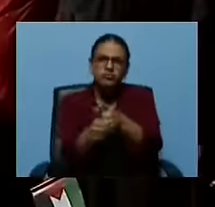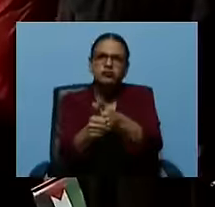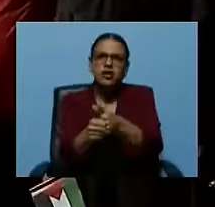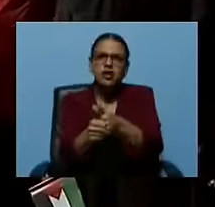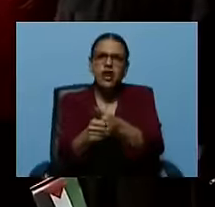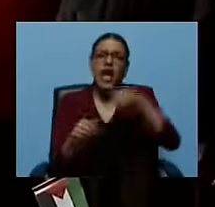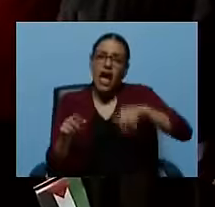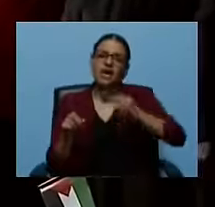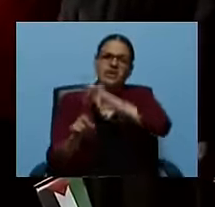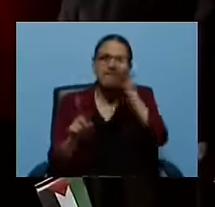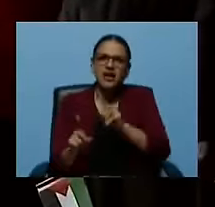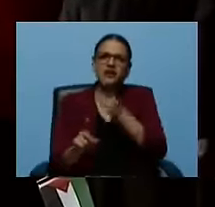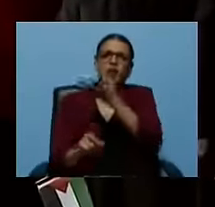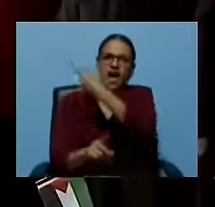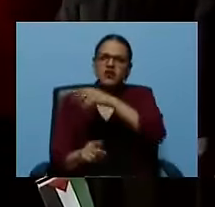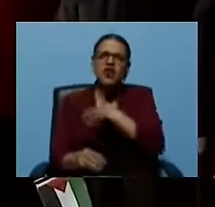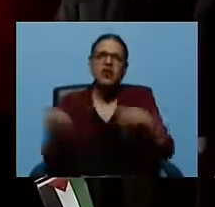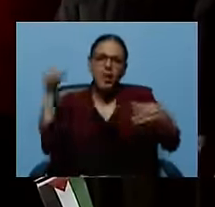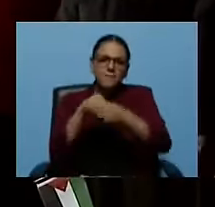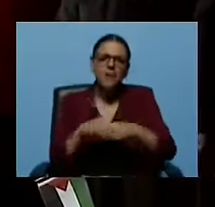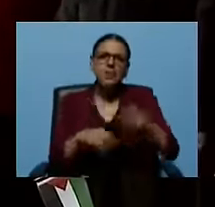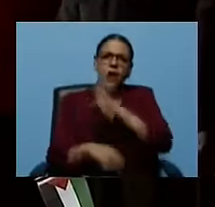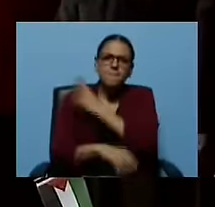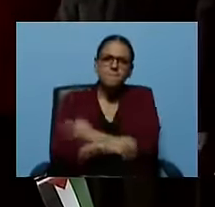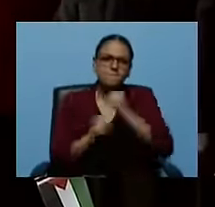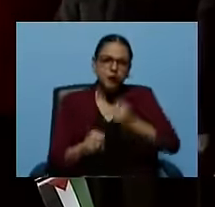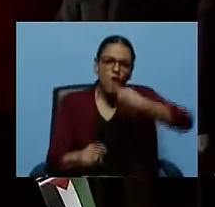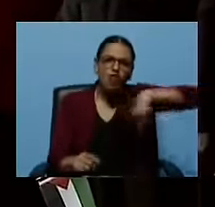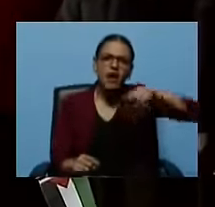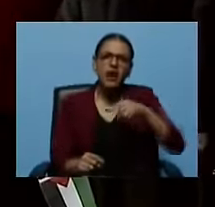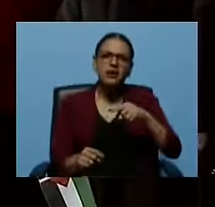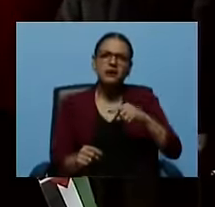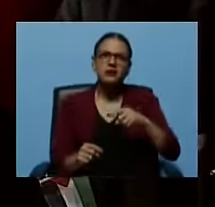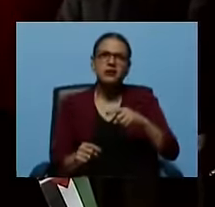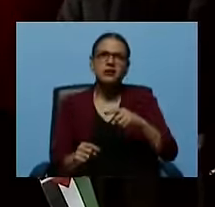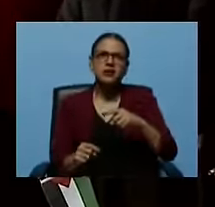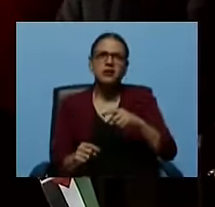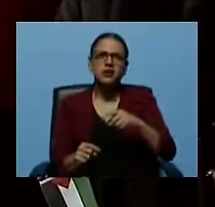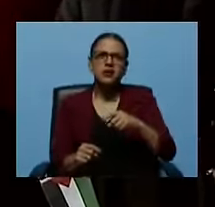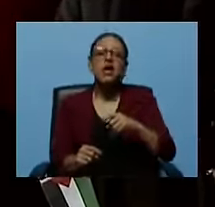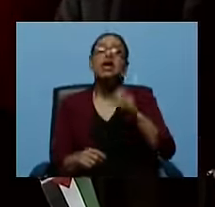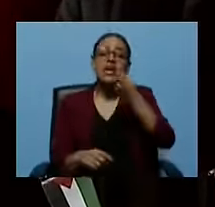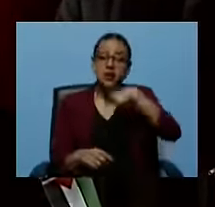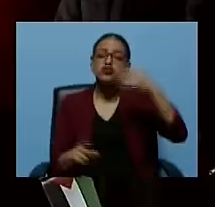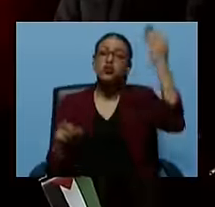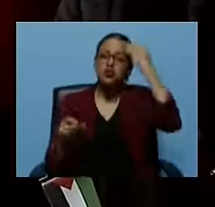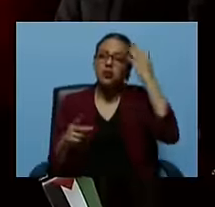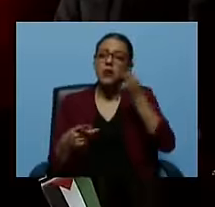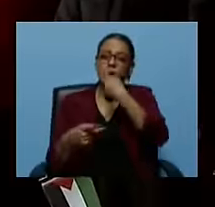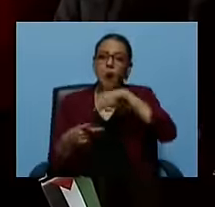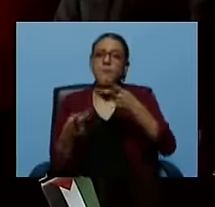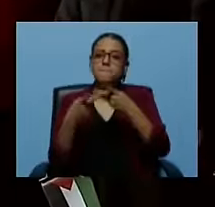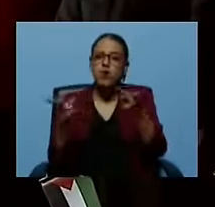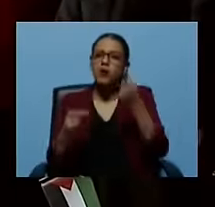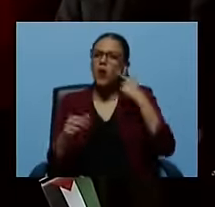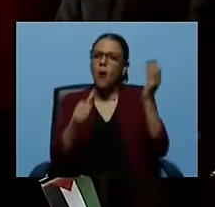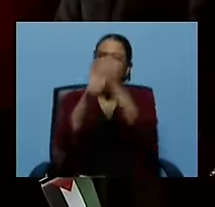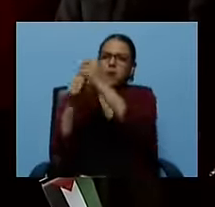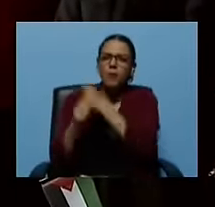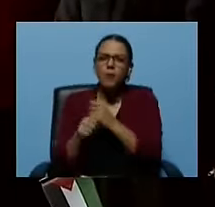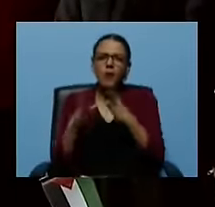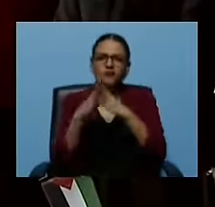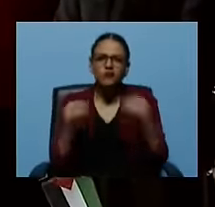Aquí en Venezuela pretendieron asaltar el poder. Y es público notorio y